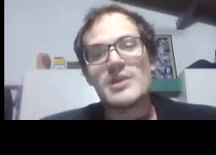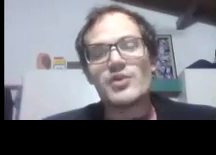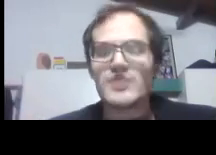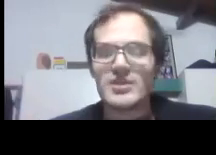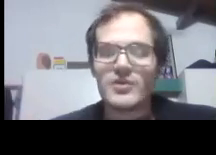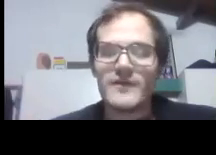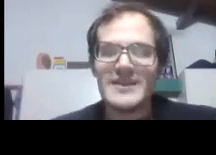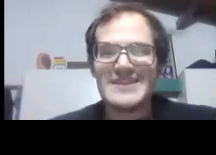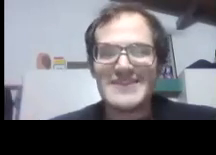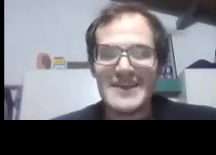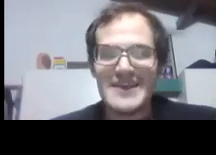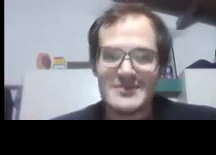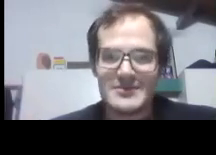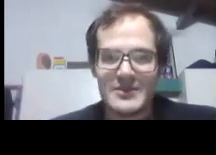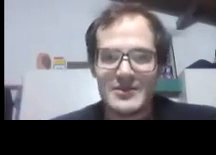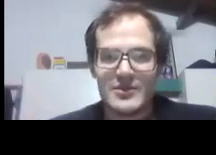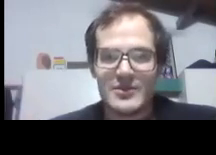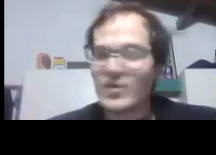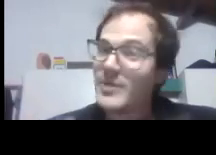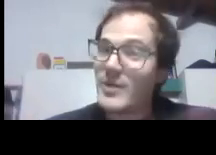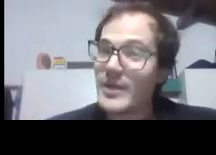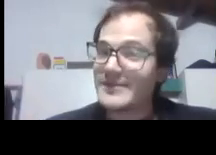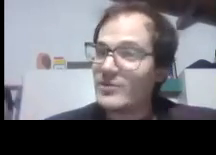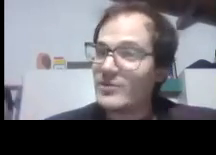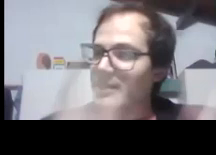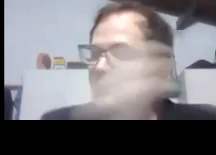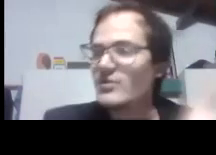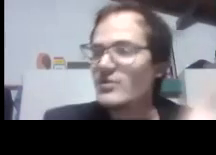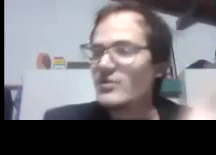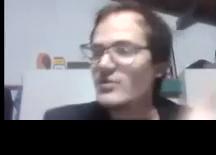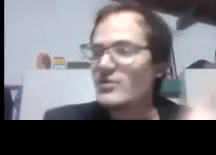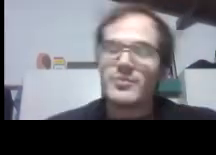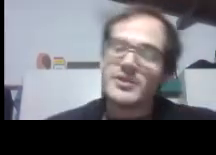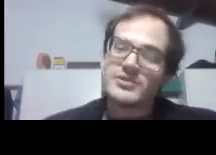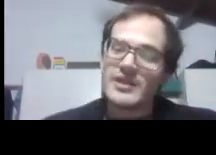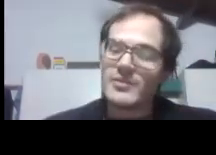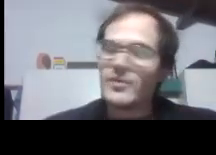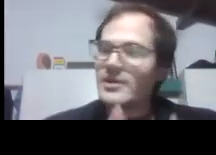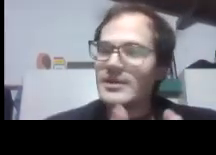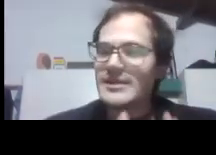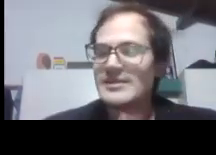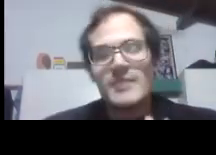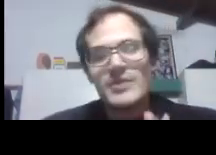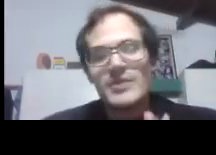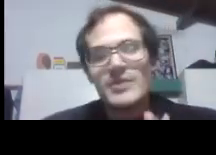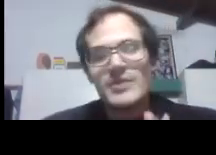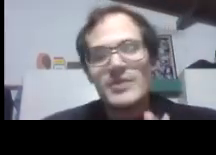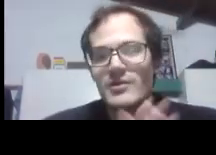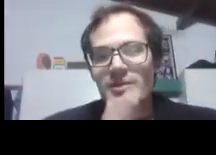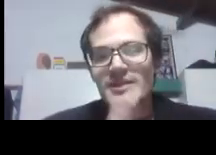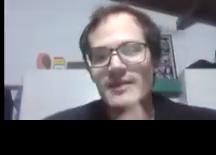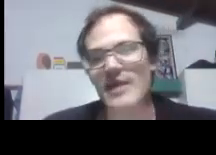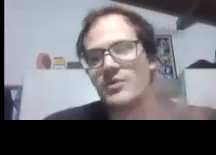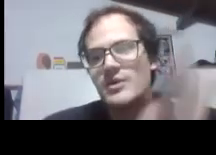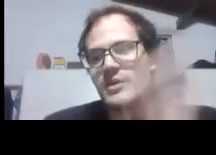en 1826, nosotros acá en Paraguay a veces no miramos tanto lo que pasó afuera, por eso creemos que 15 de mayo se dio el